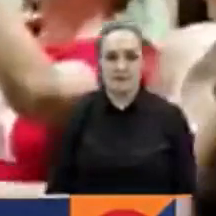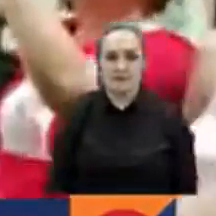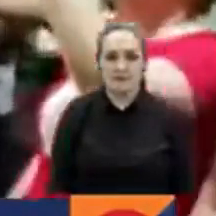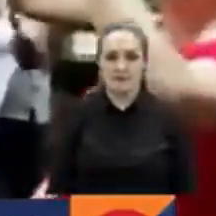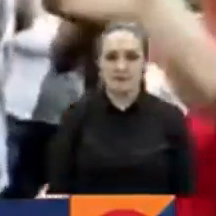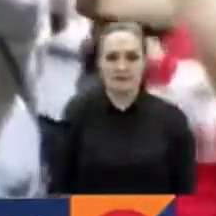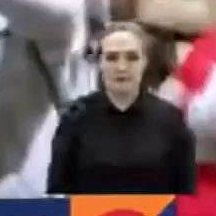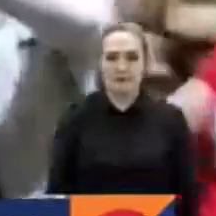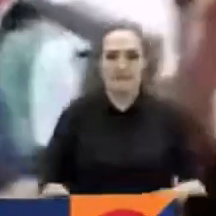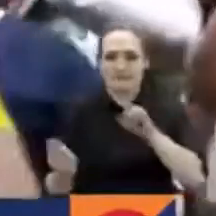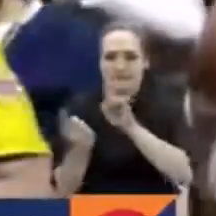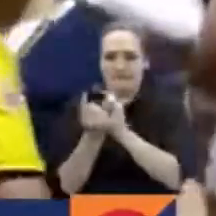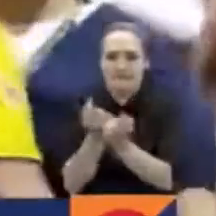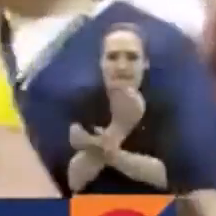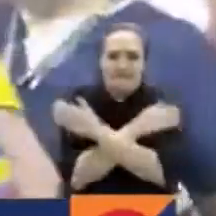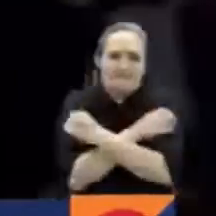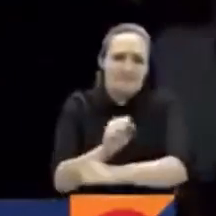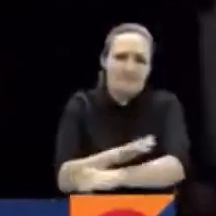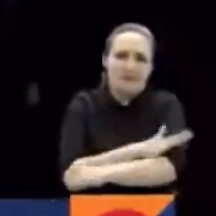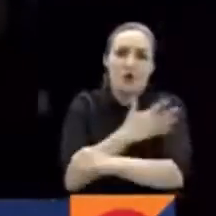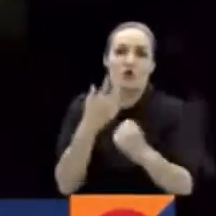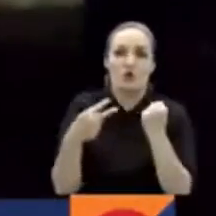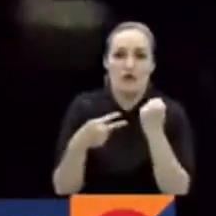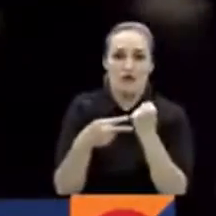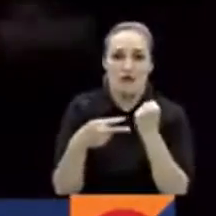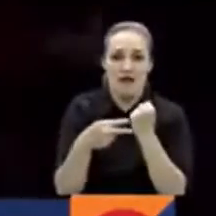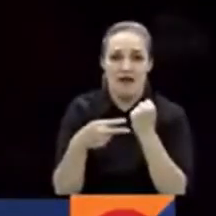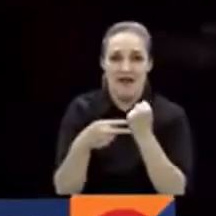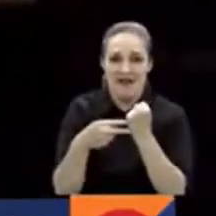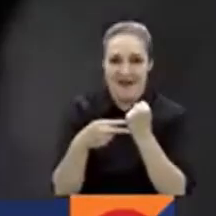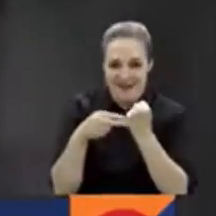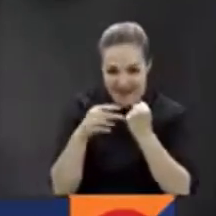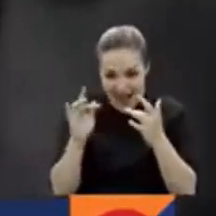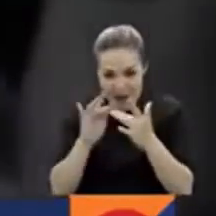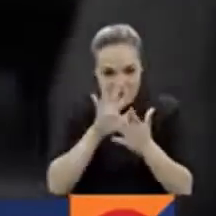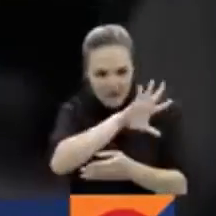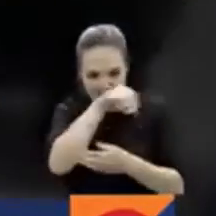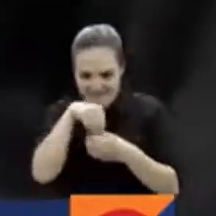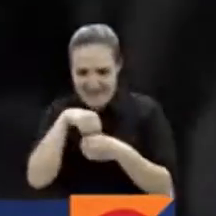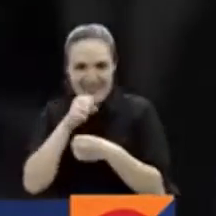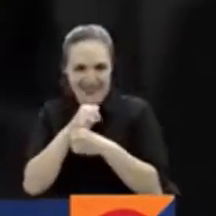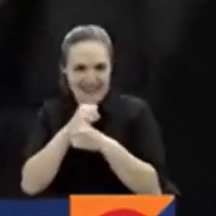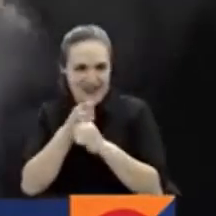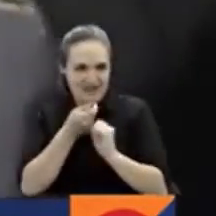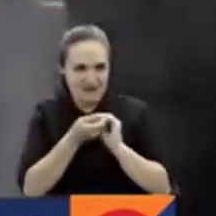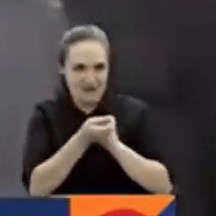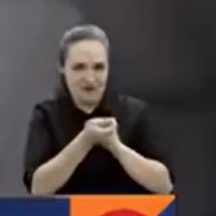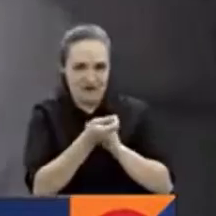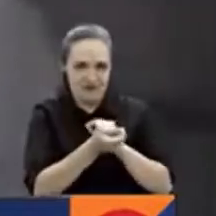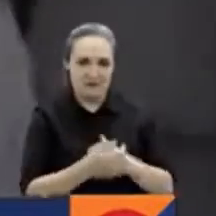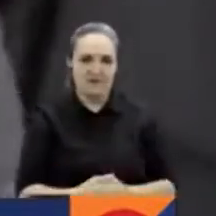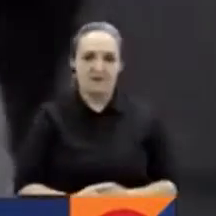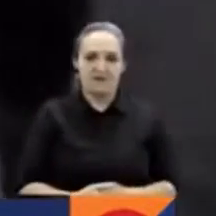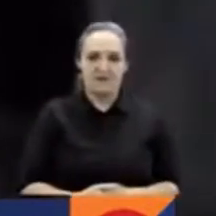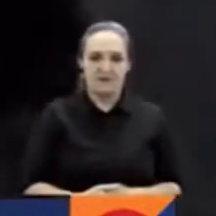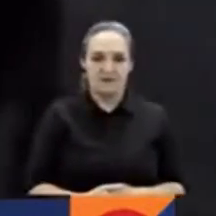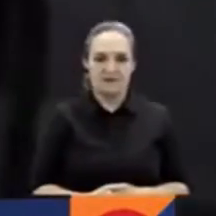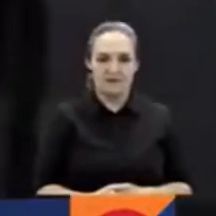El conmovedor reencuentro sucedió en Neiva, unidad a la que pertenecen la mayoría de los uniformados.